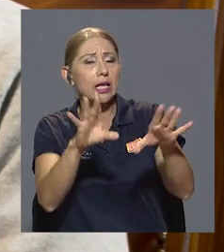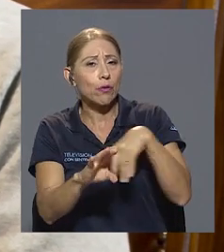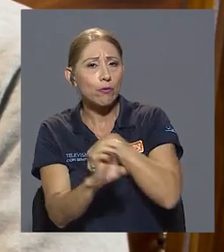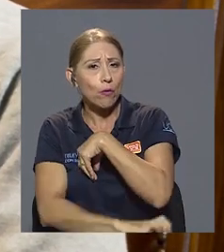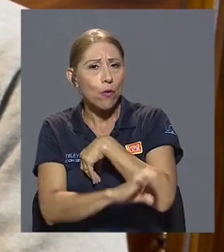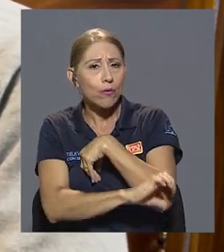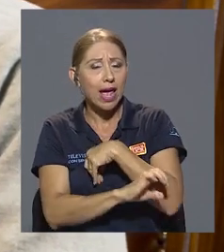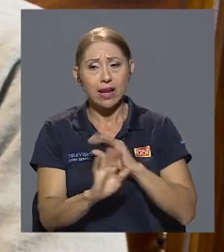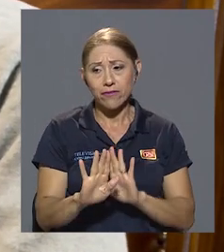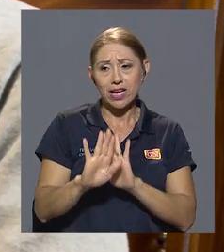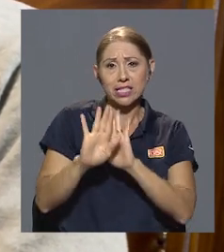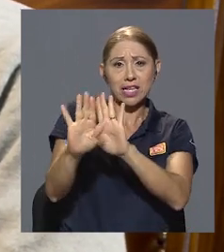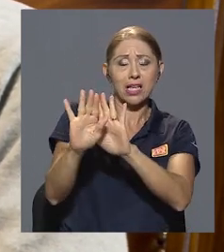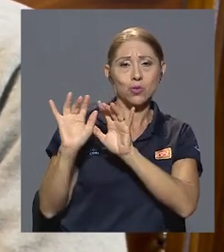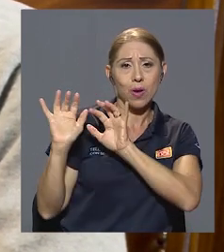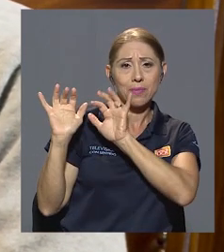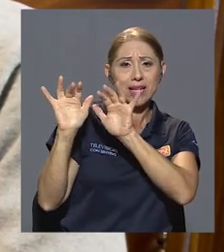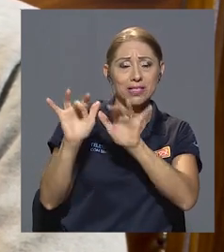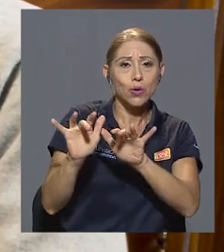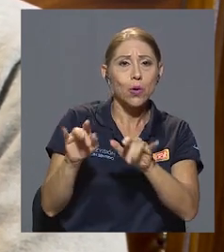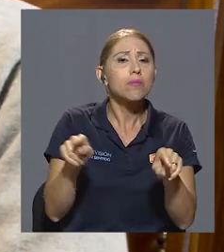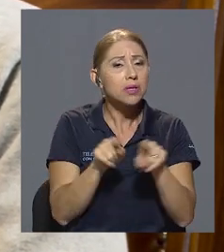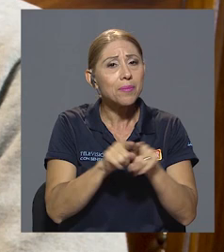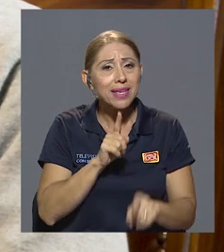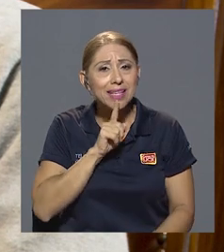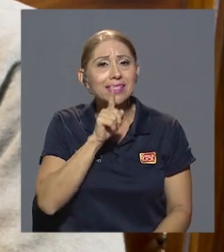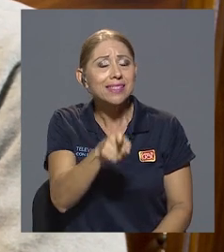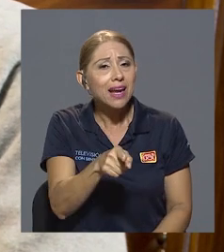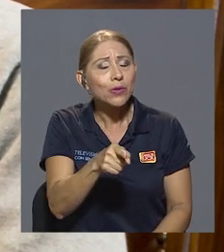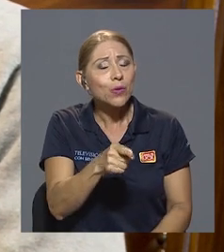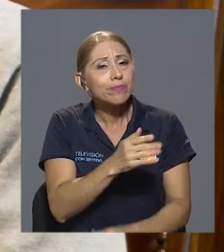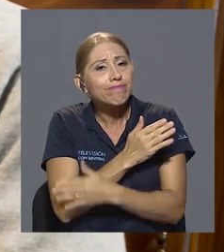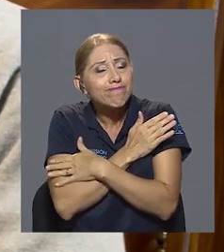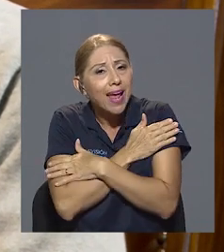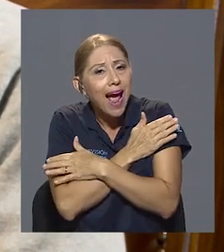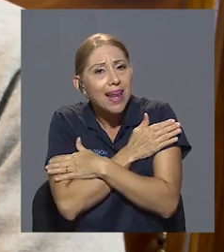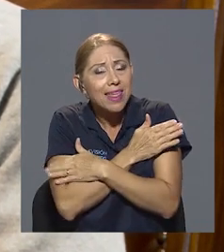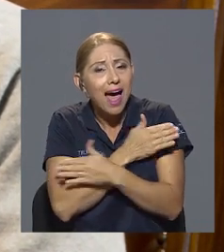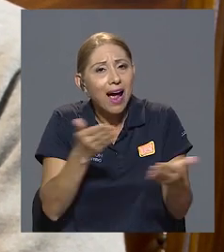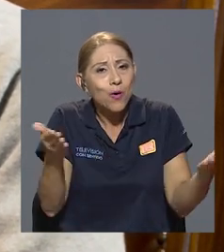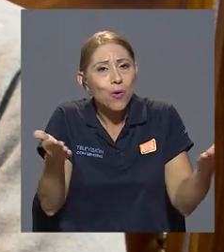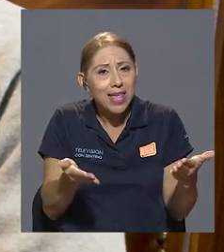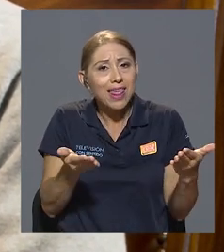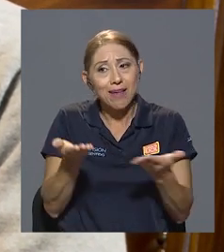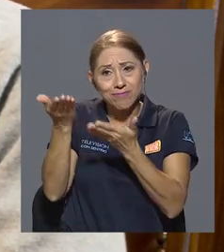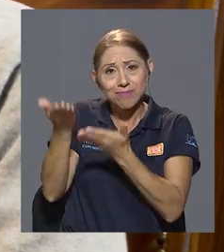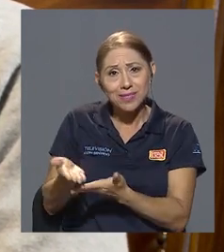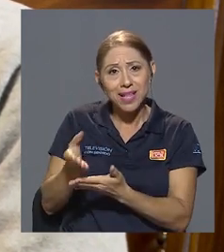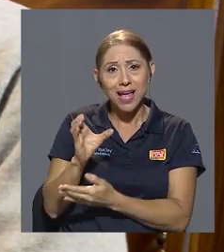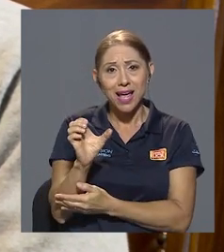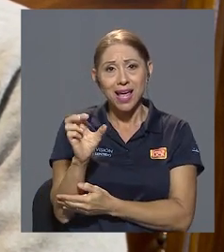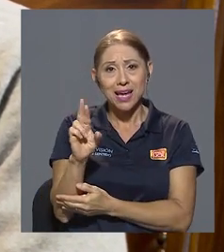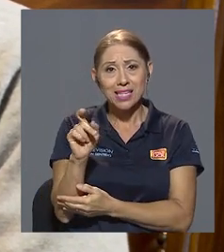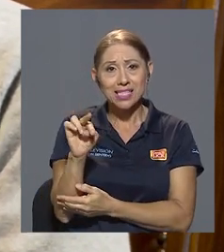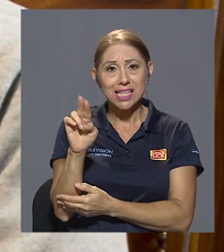rechazo a la migración también es cierto que la la cálida acogida que selena cristina y a la obra en